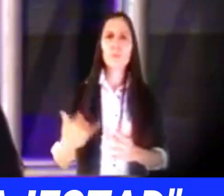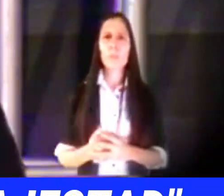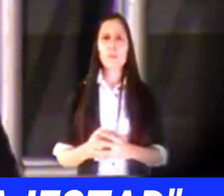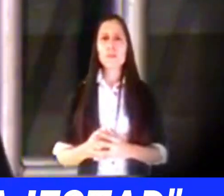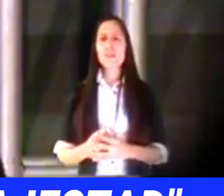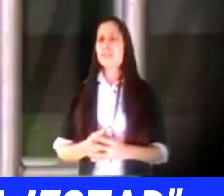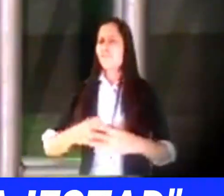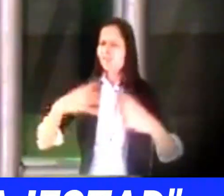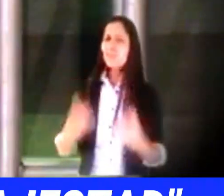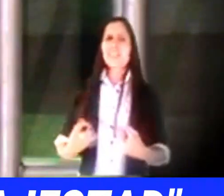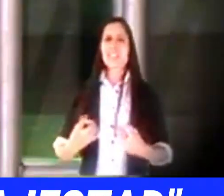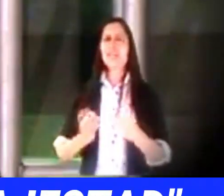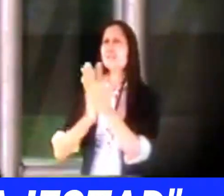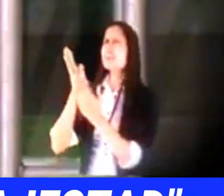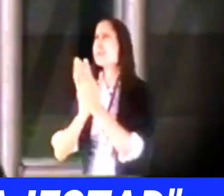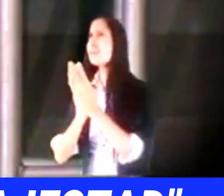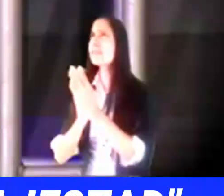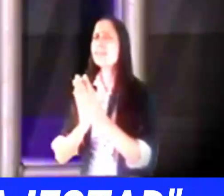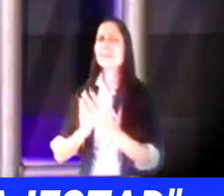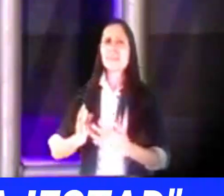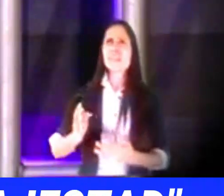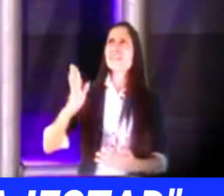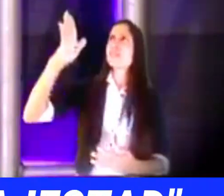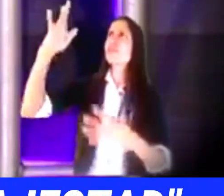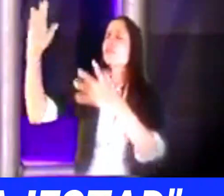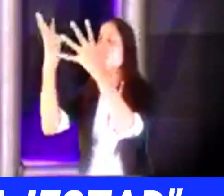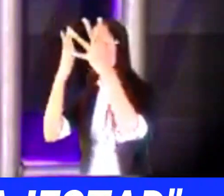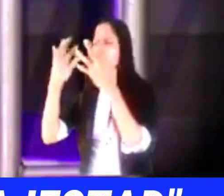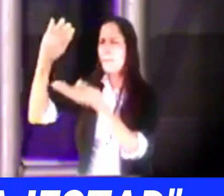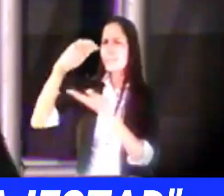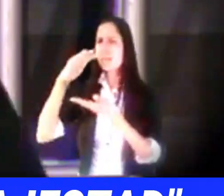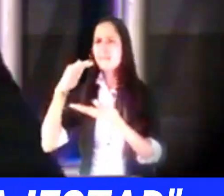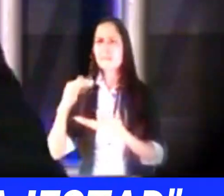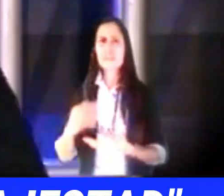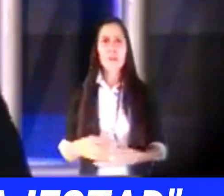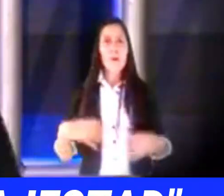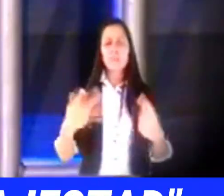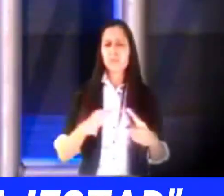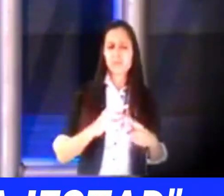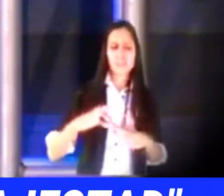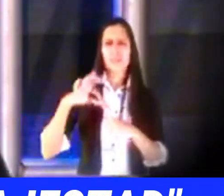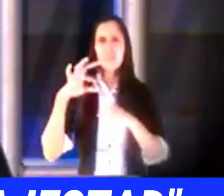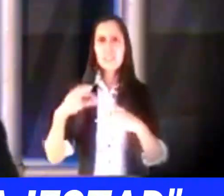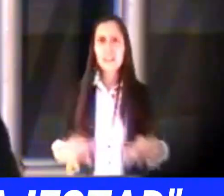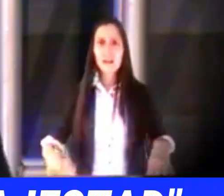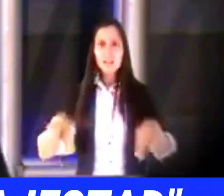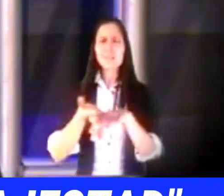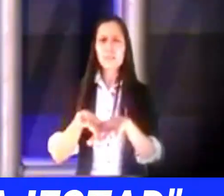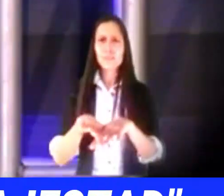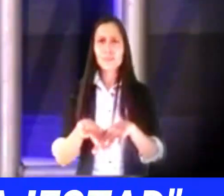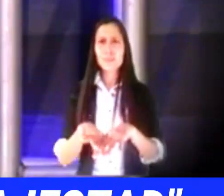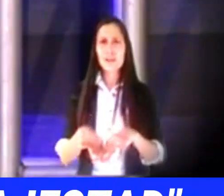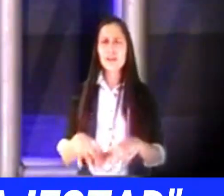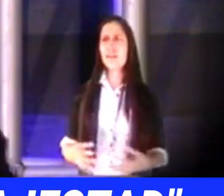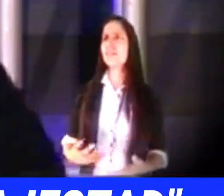saben que su herencia, que su territorio es único. Y el territorio, la herencia que le dieron a Nabot,